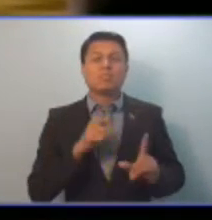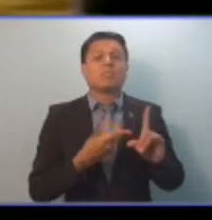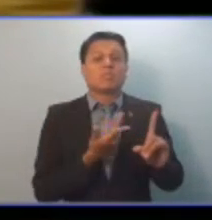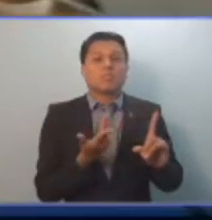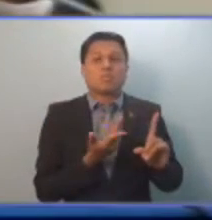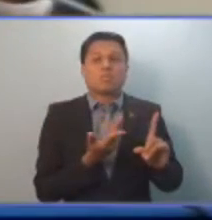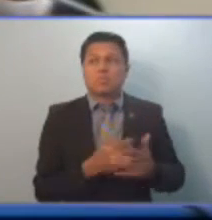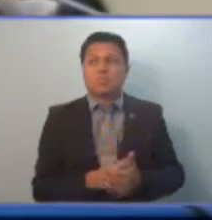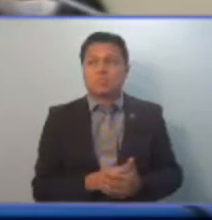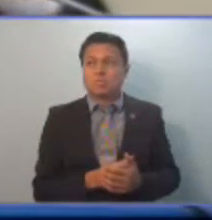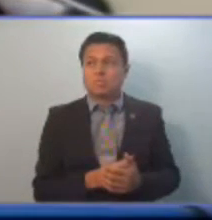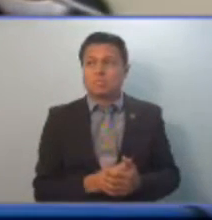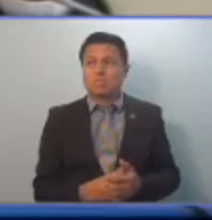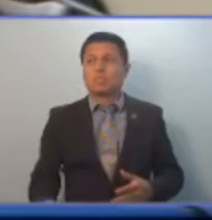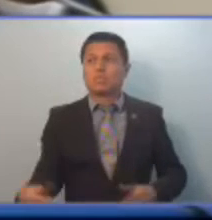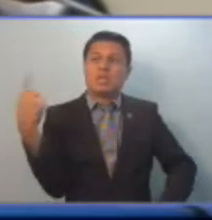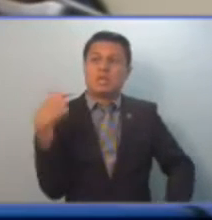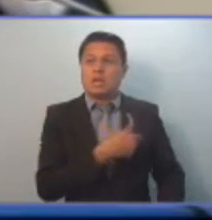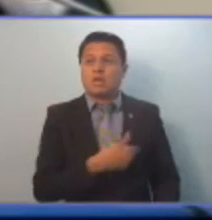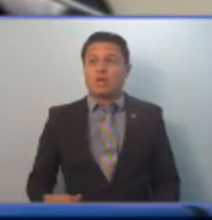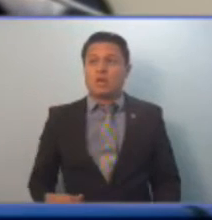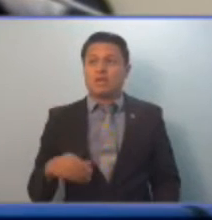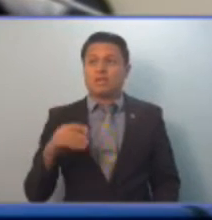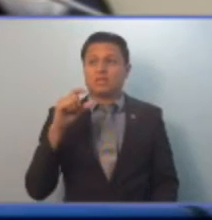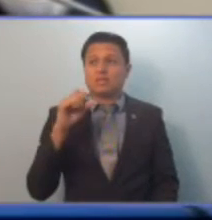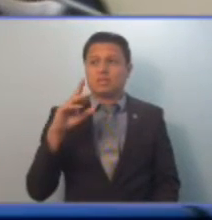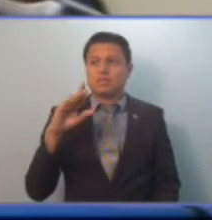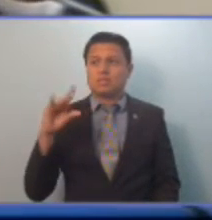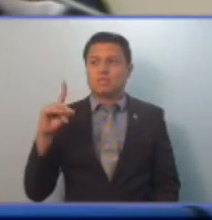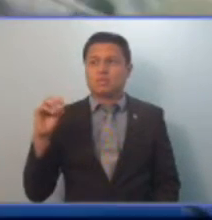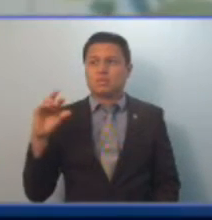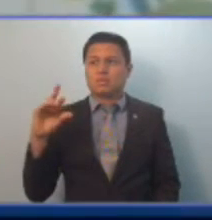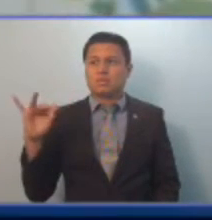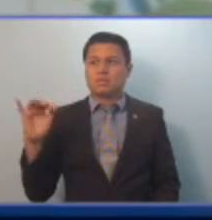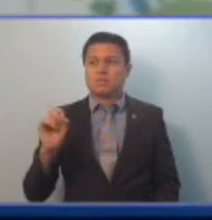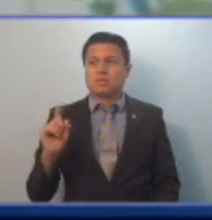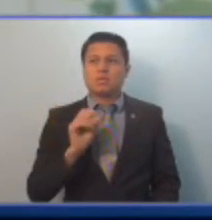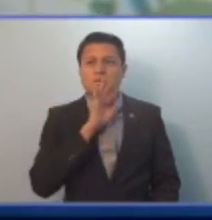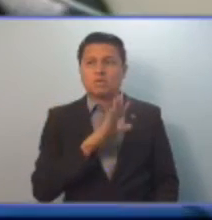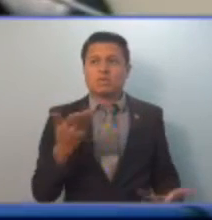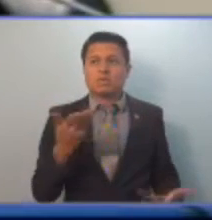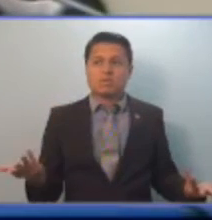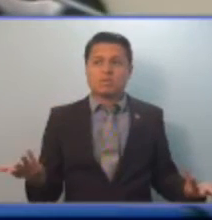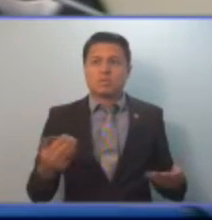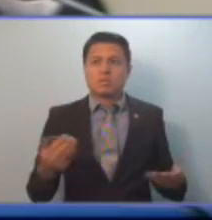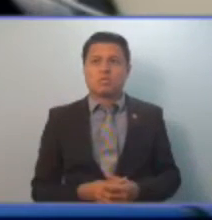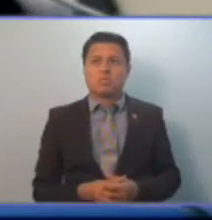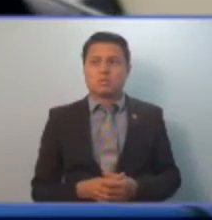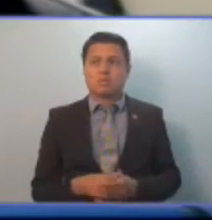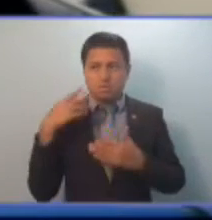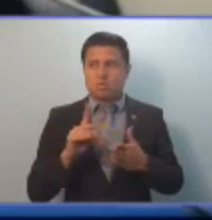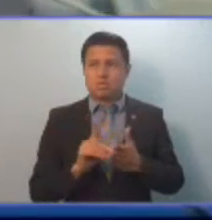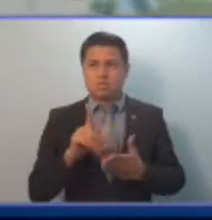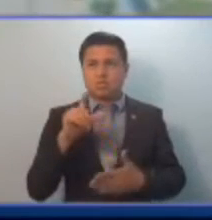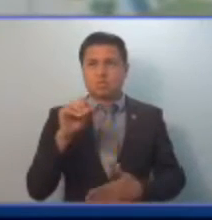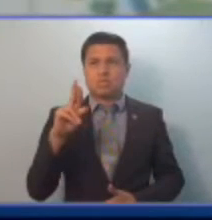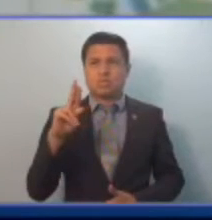del presidente Sigfrido Ríos? No, fíjese que no. Estaba Lorena Peña.